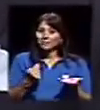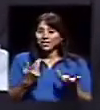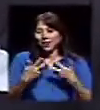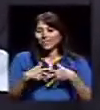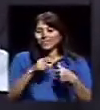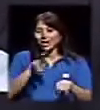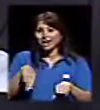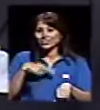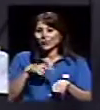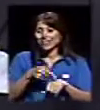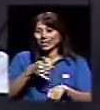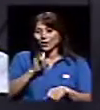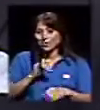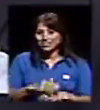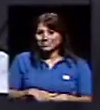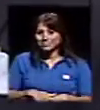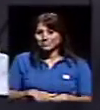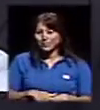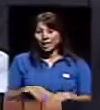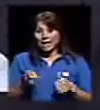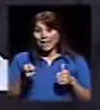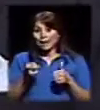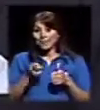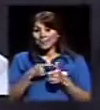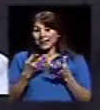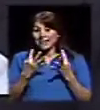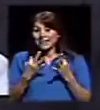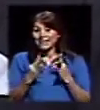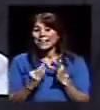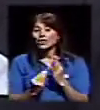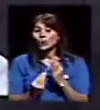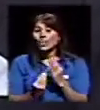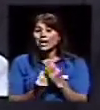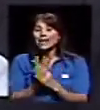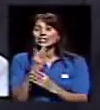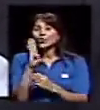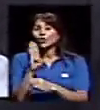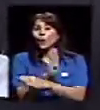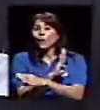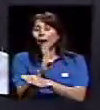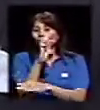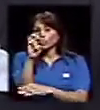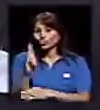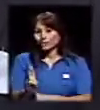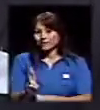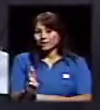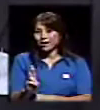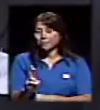Y, digamos, el primer intento serio de creación de un banco en Costa Rica